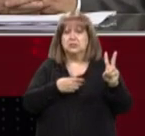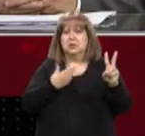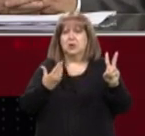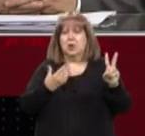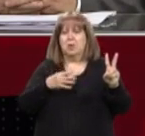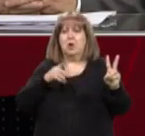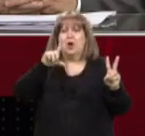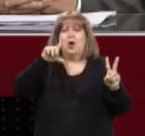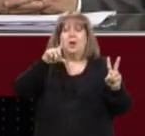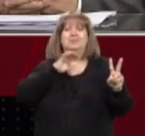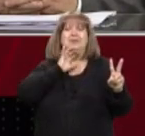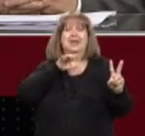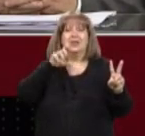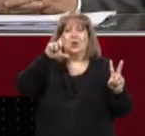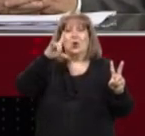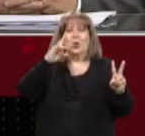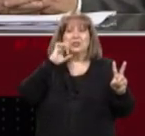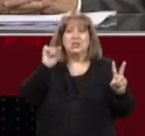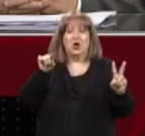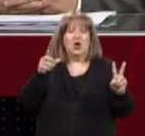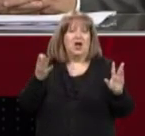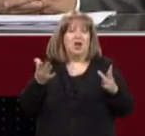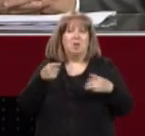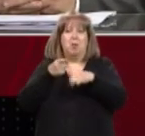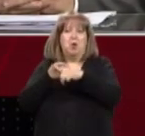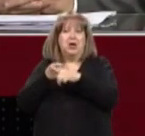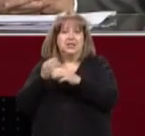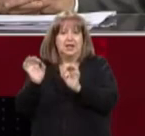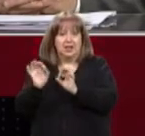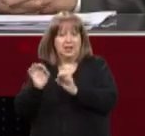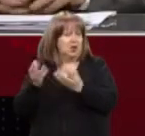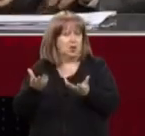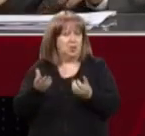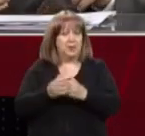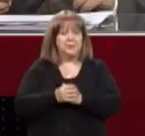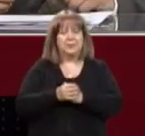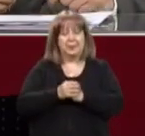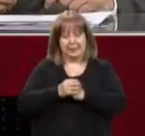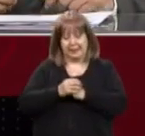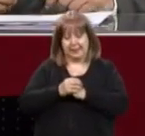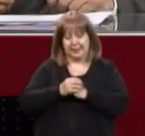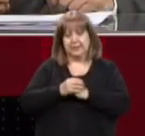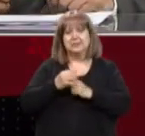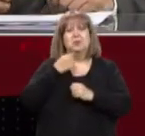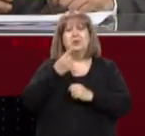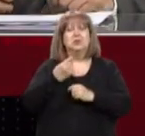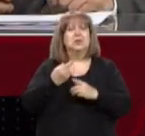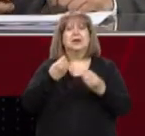tiene bandería política. Entonces, ¿Ramón? Capaz que... Sí, le iba a consultar, ¿qué pasó con la ley